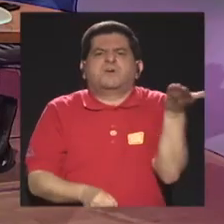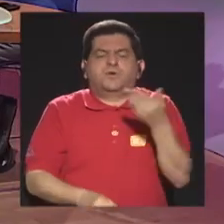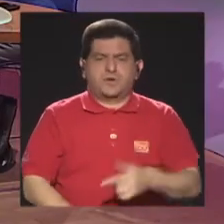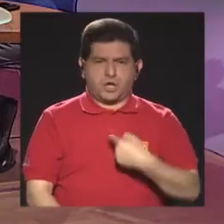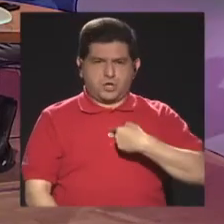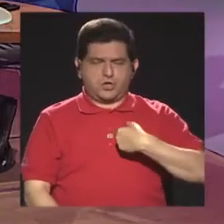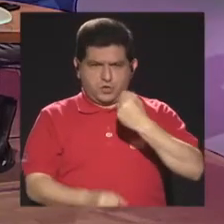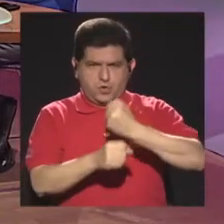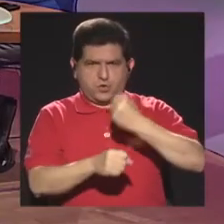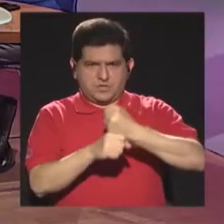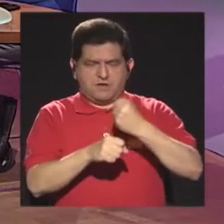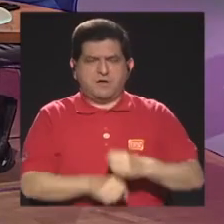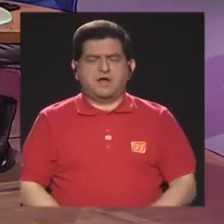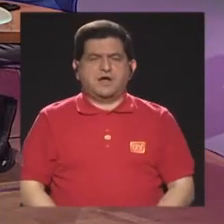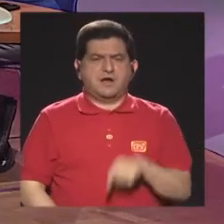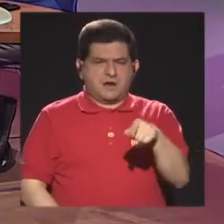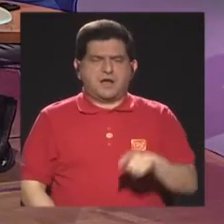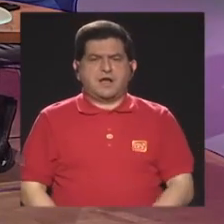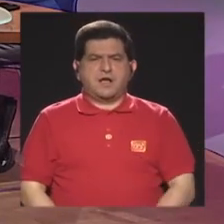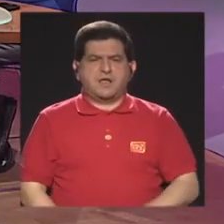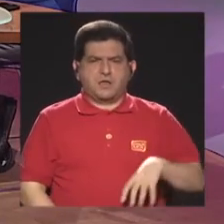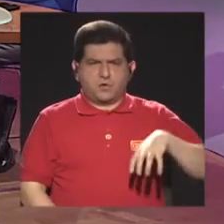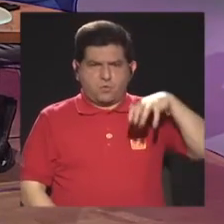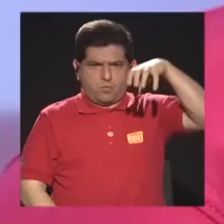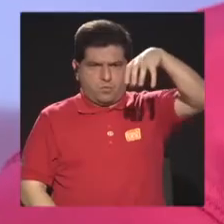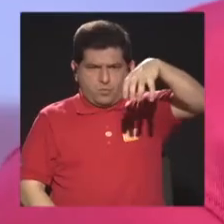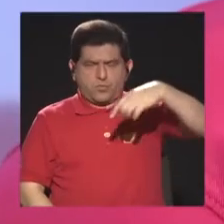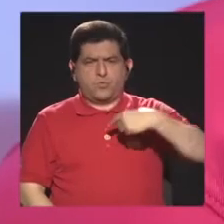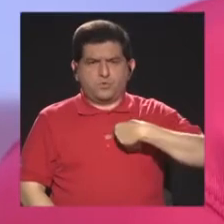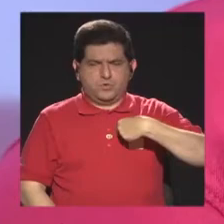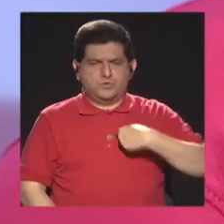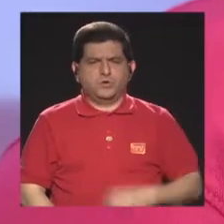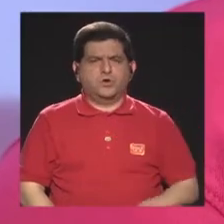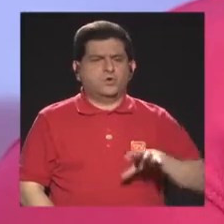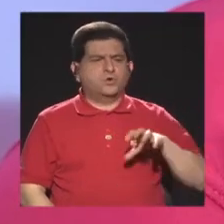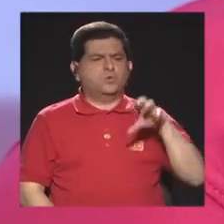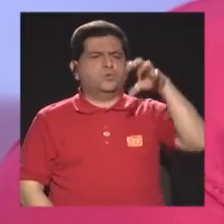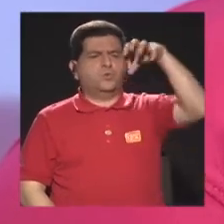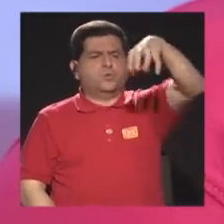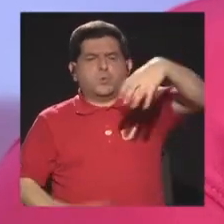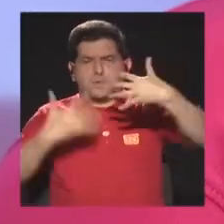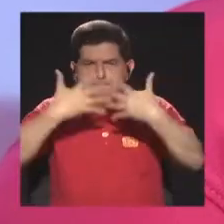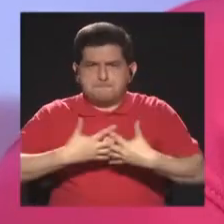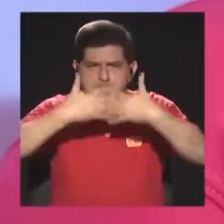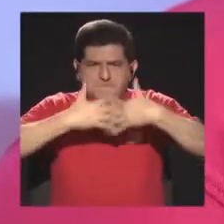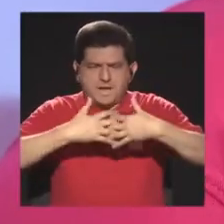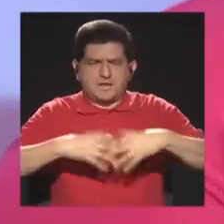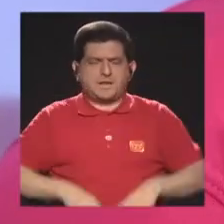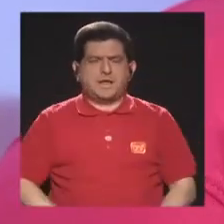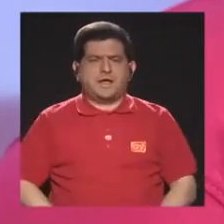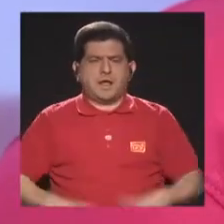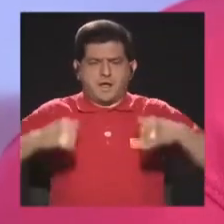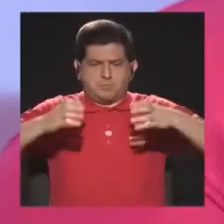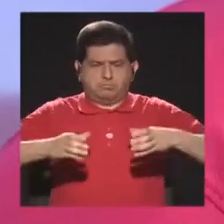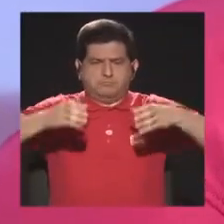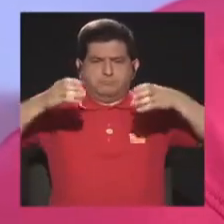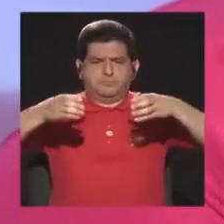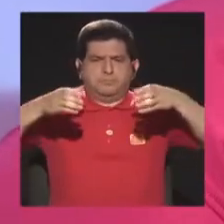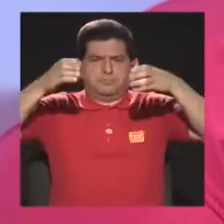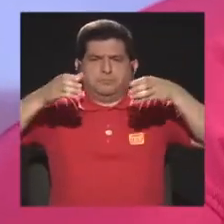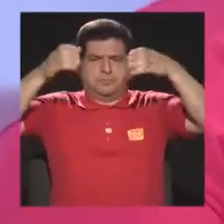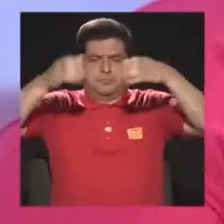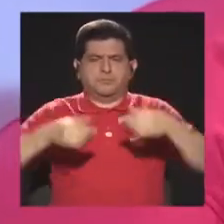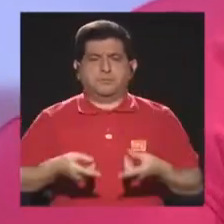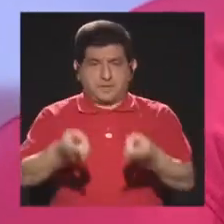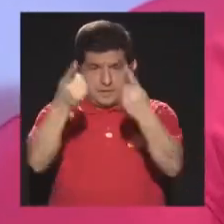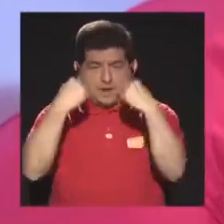yo soy operadora de montacarga. Ahorita estoy en lo que es Restacker. Restacker es la máquina que apila los contenedores que recibimos